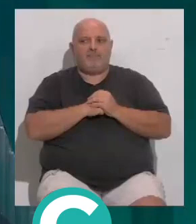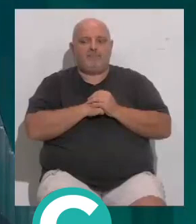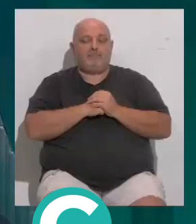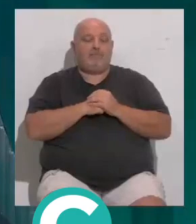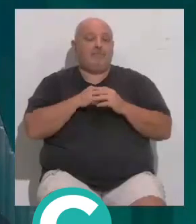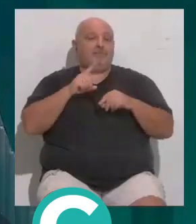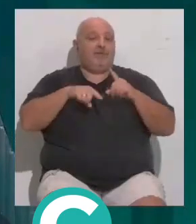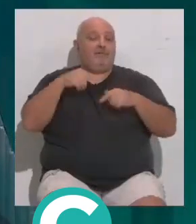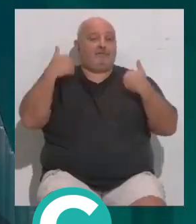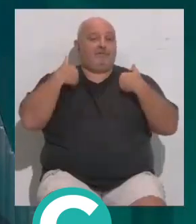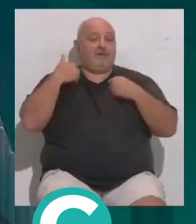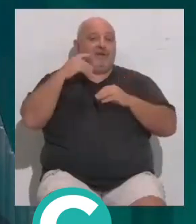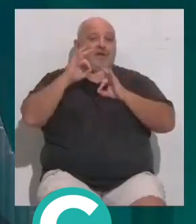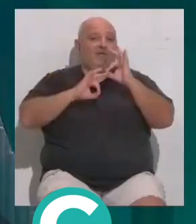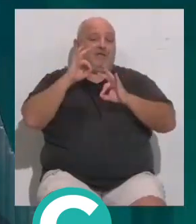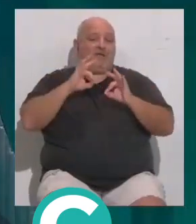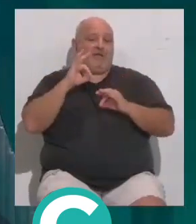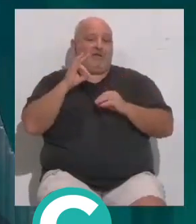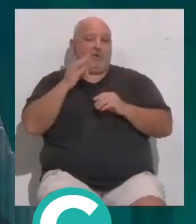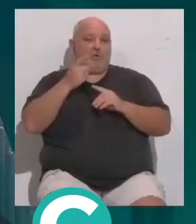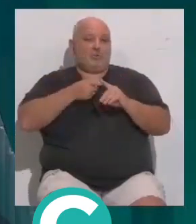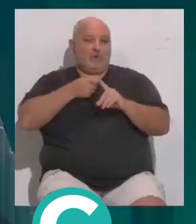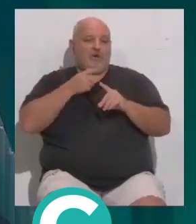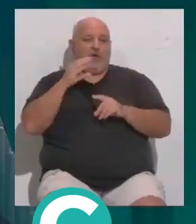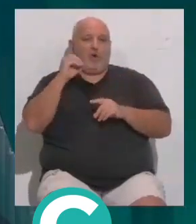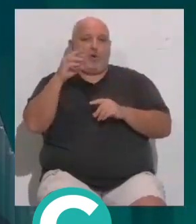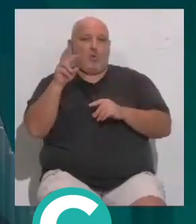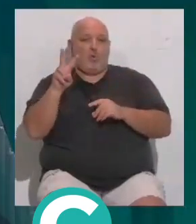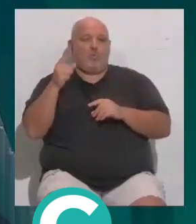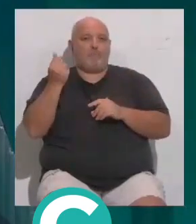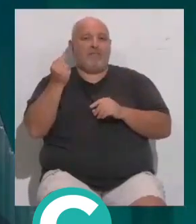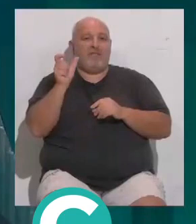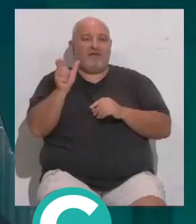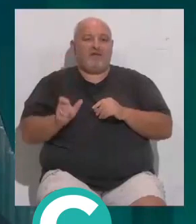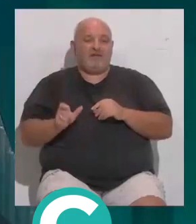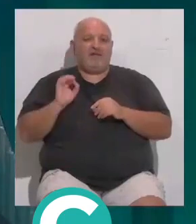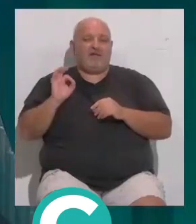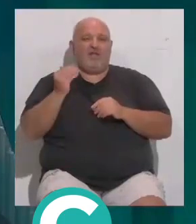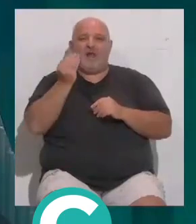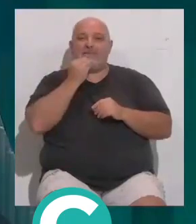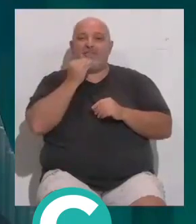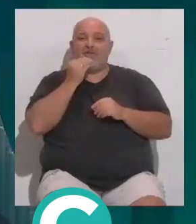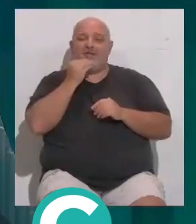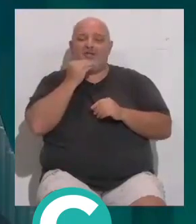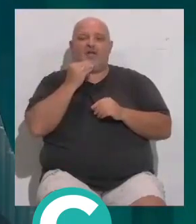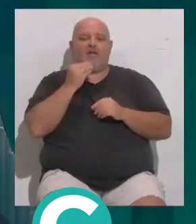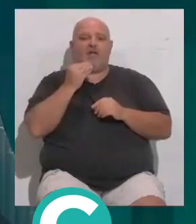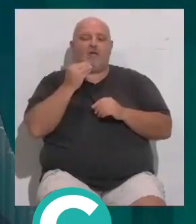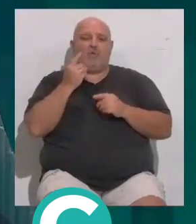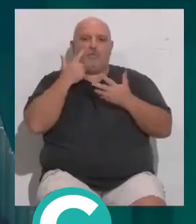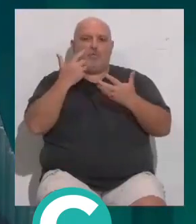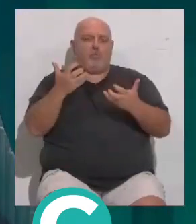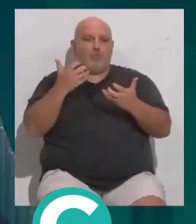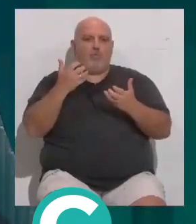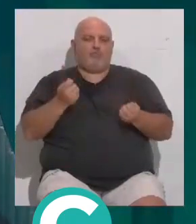Según la Organización de Consumidores y Usuarios, la OCU, los precios en los productos de alimentación han